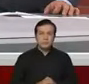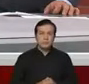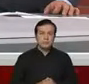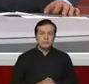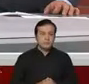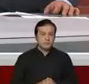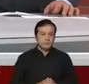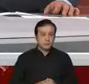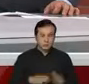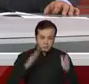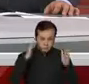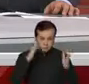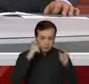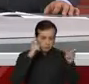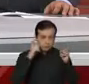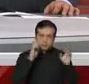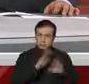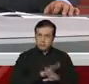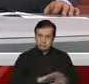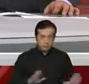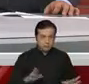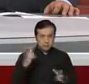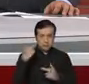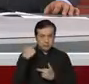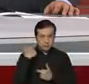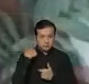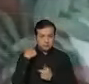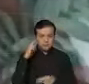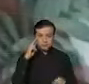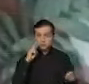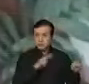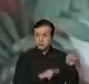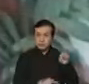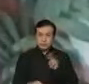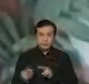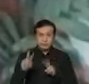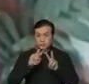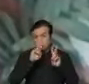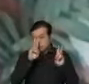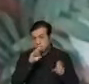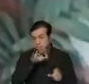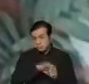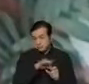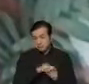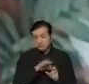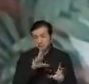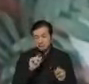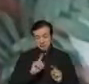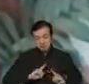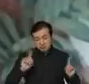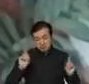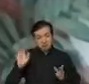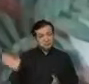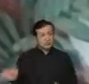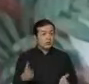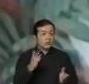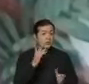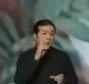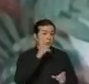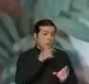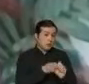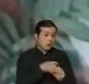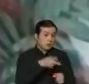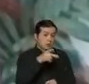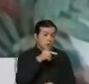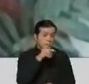Nosotros estamos concentrados en gobernar, Fabricio. No nos corresponde mirar posibilidad ninguna en términos electorales. A quienes vayan a participar en los temas electorales